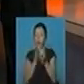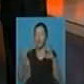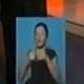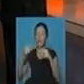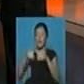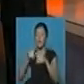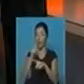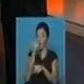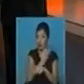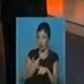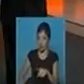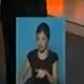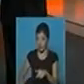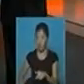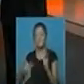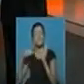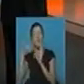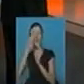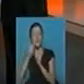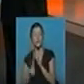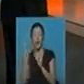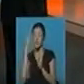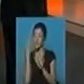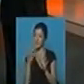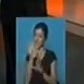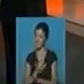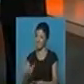todos en Venezuela la ven tan favorablemente.